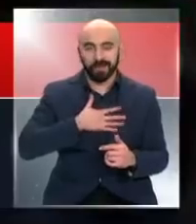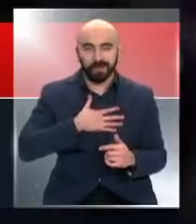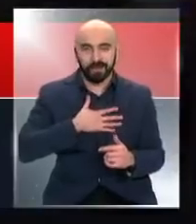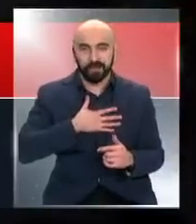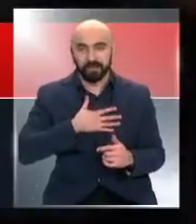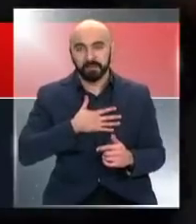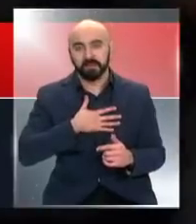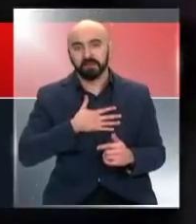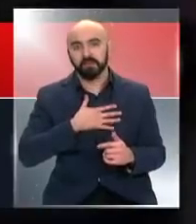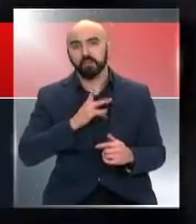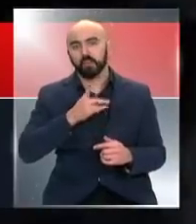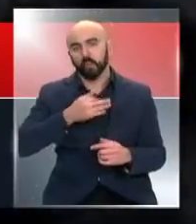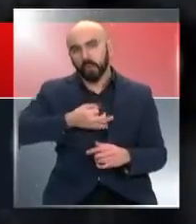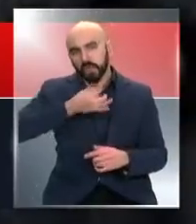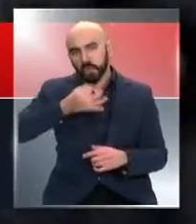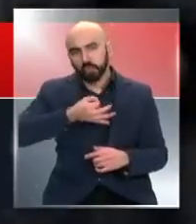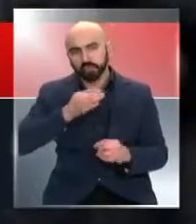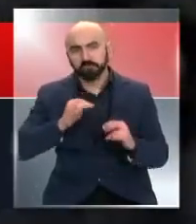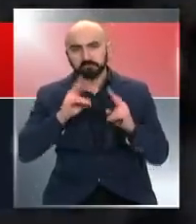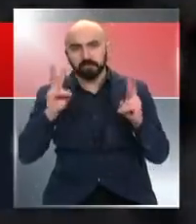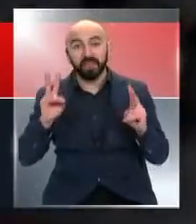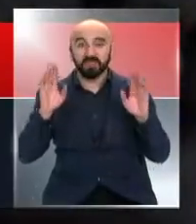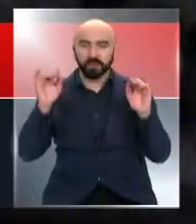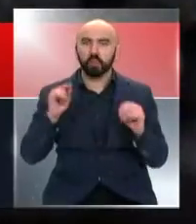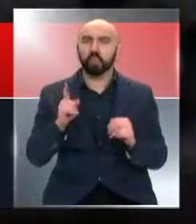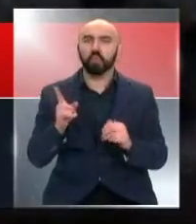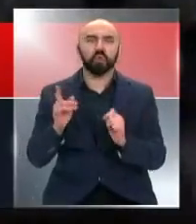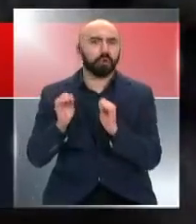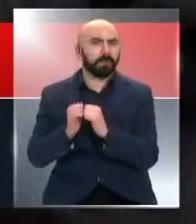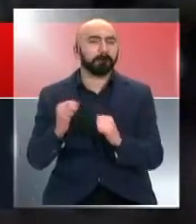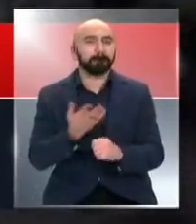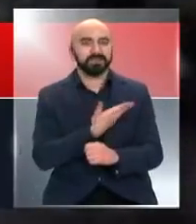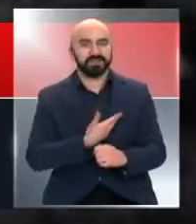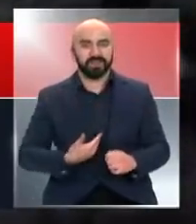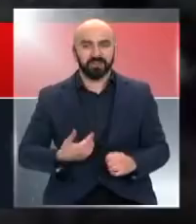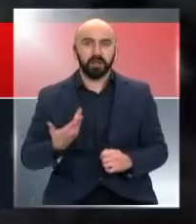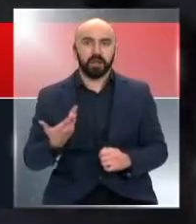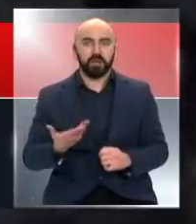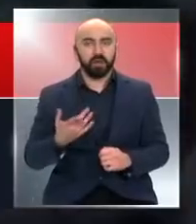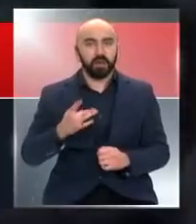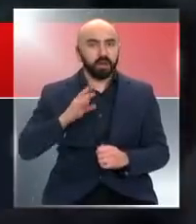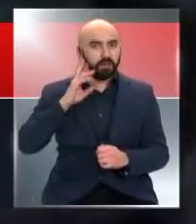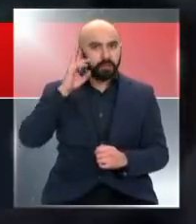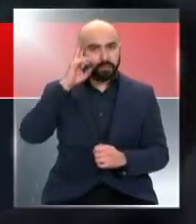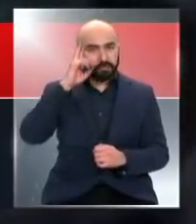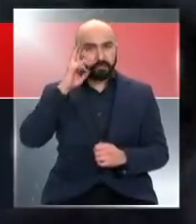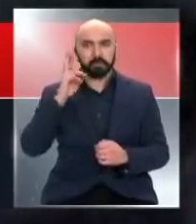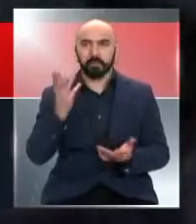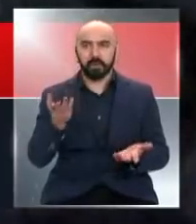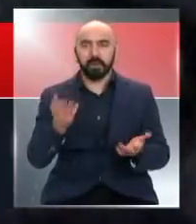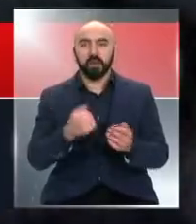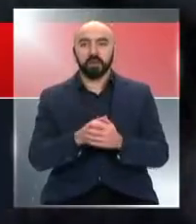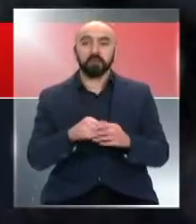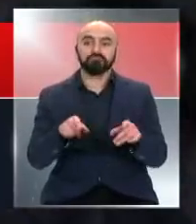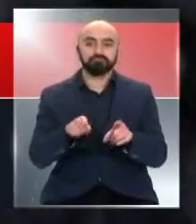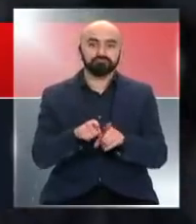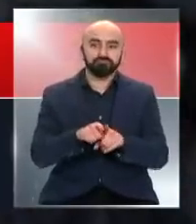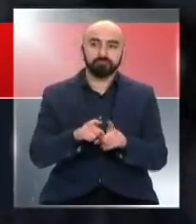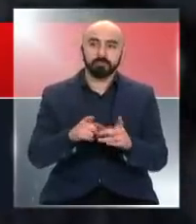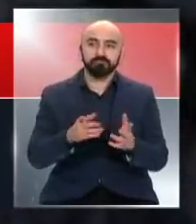en un discurso de despedida un compañero presidente que hoy día nos reverbera en la memoria, mucho más temprano que tarde,